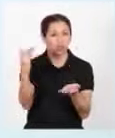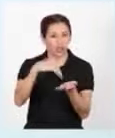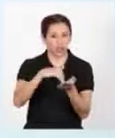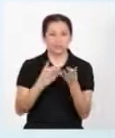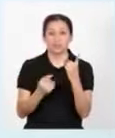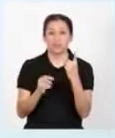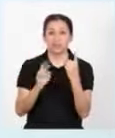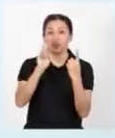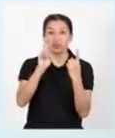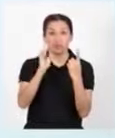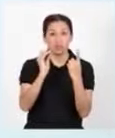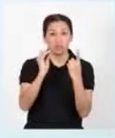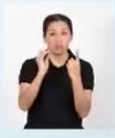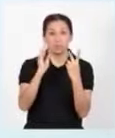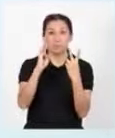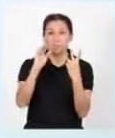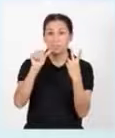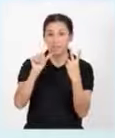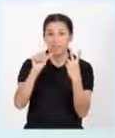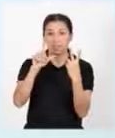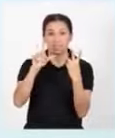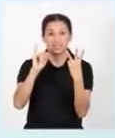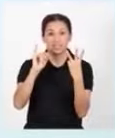Robalino. Robalino. más.